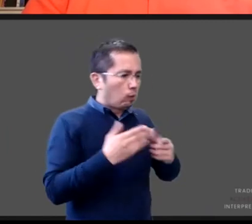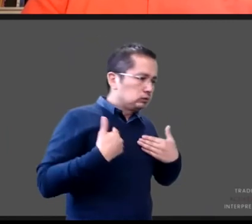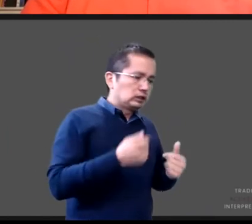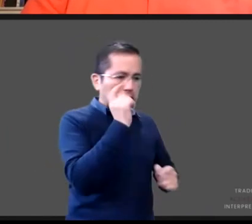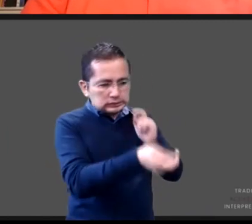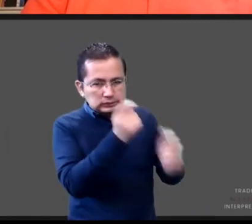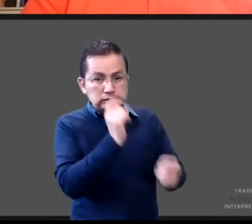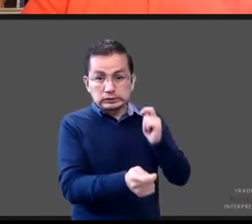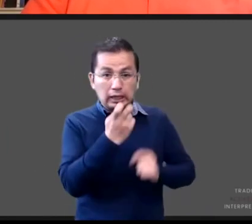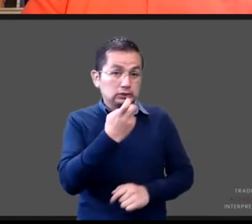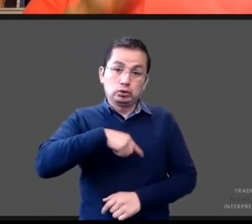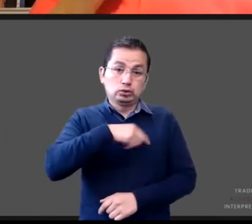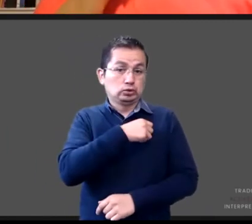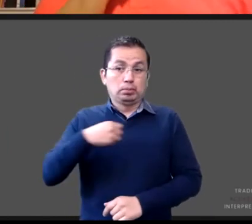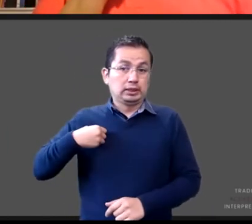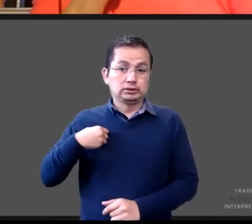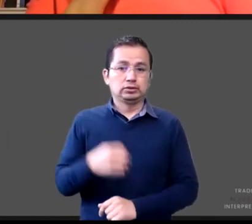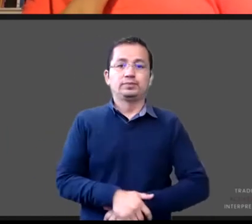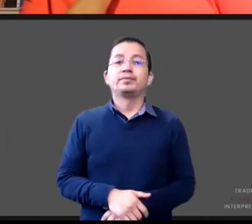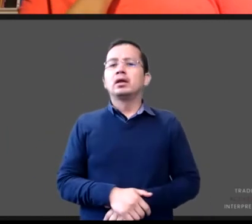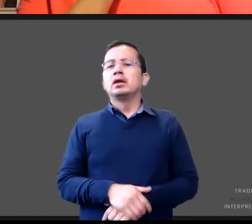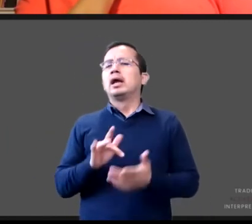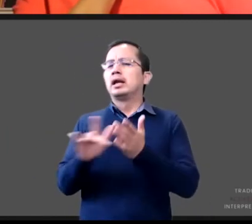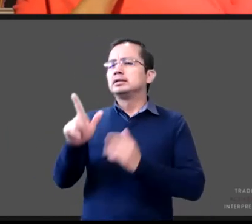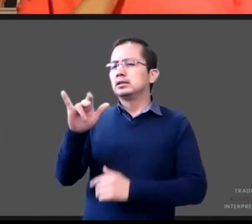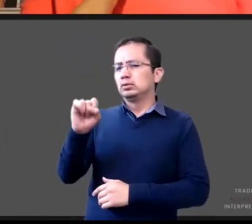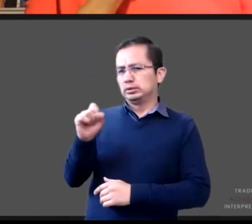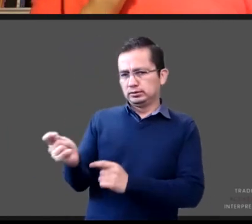Gracias, gracias Luis. Aranzazú, por favor.